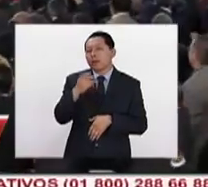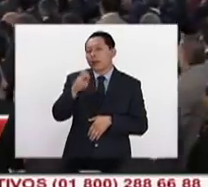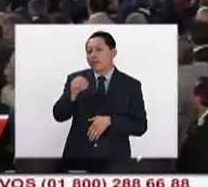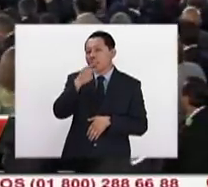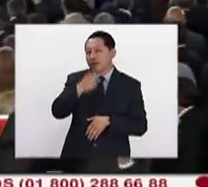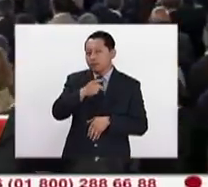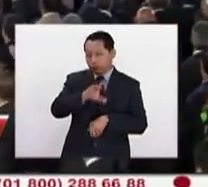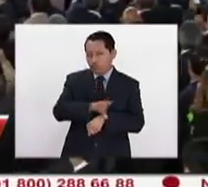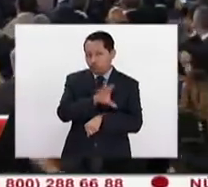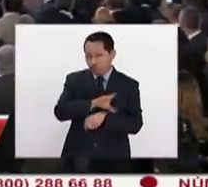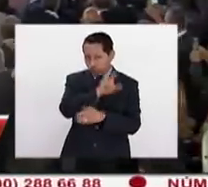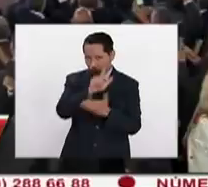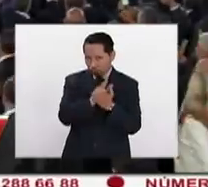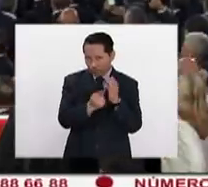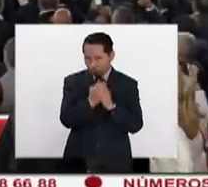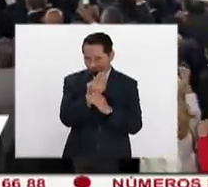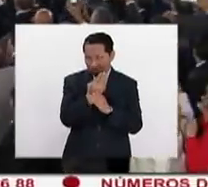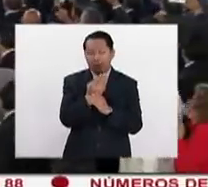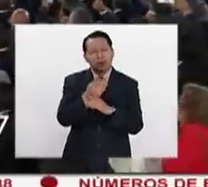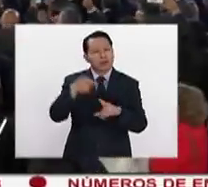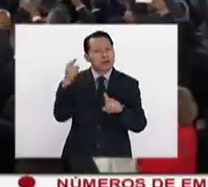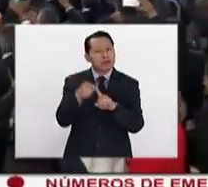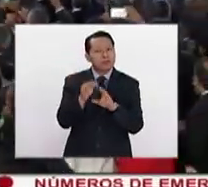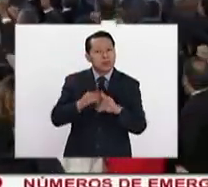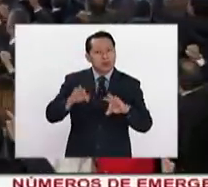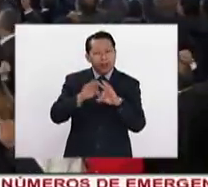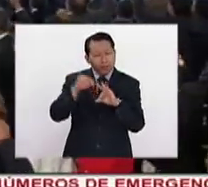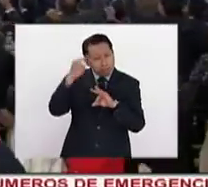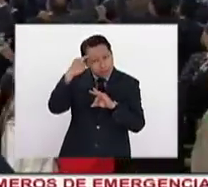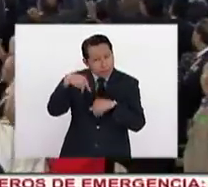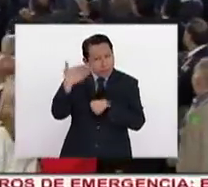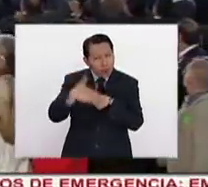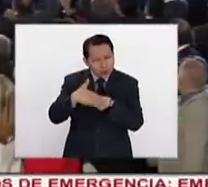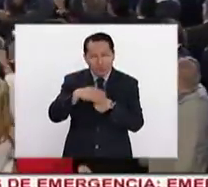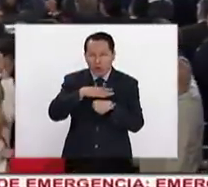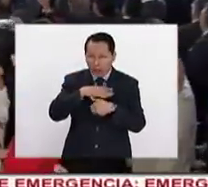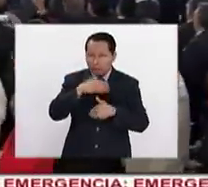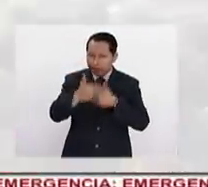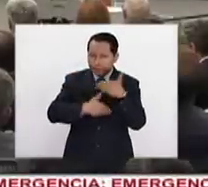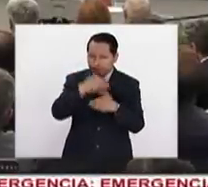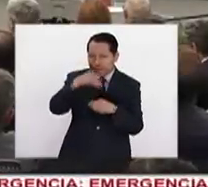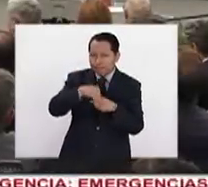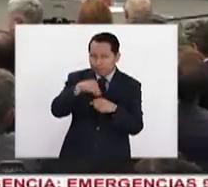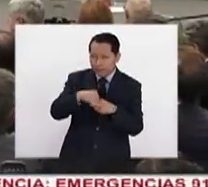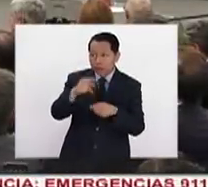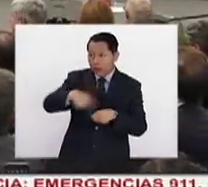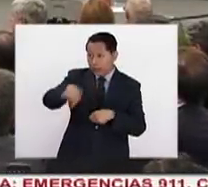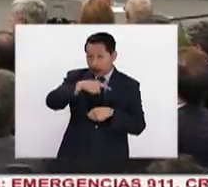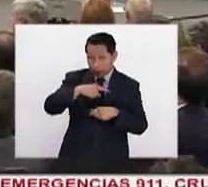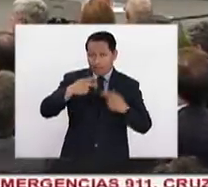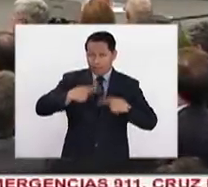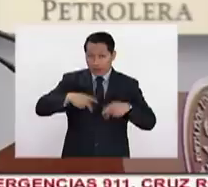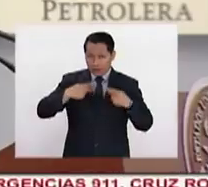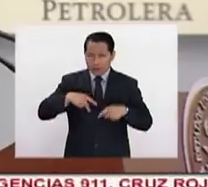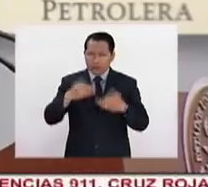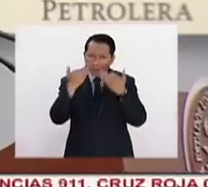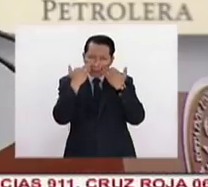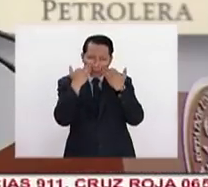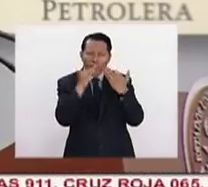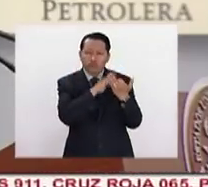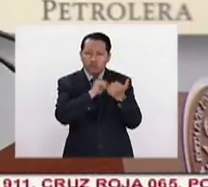tema central en las distintas propuestas del proceso electoral y los mexicanos tendremos la oportunidad de valorar esta